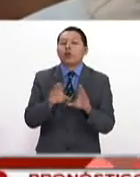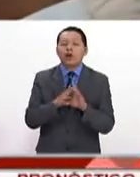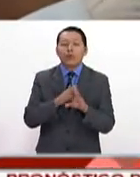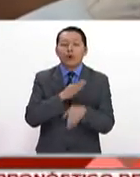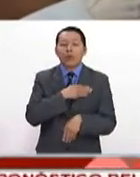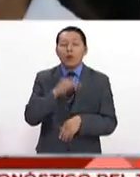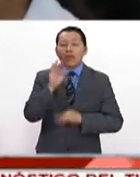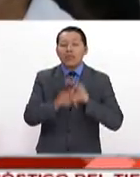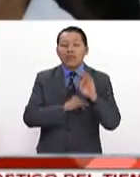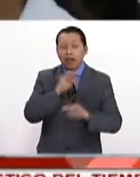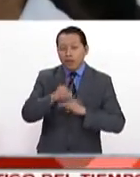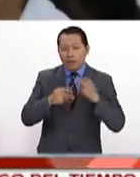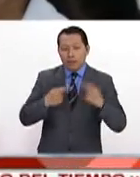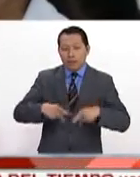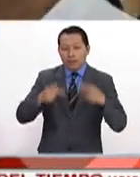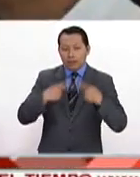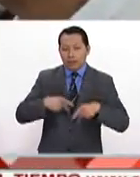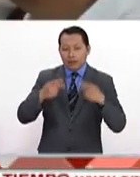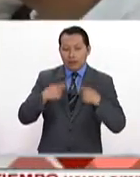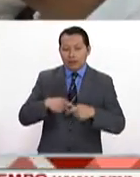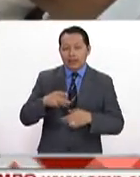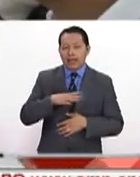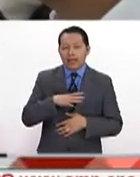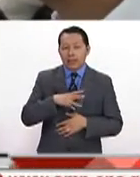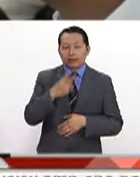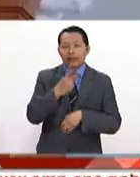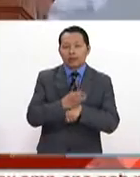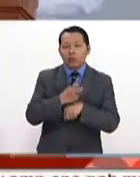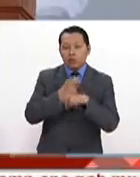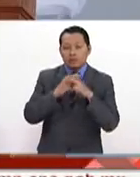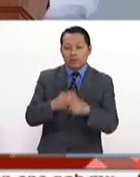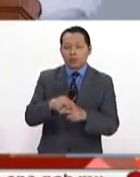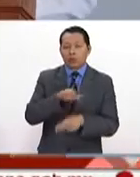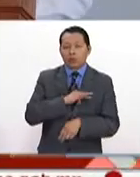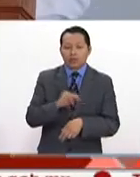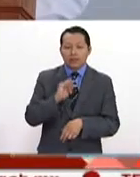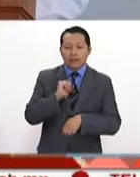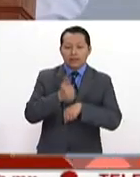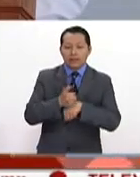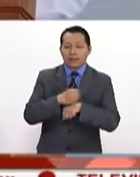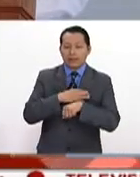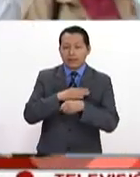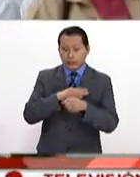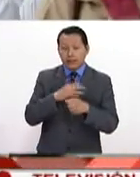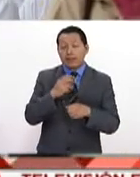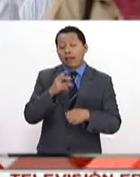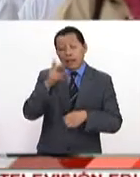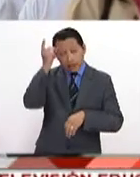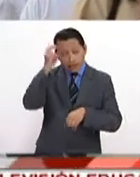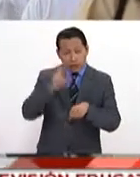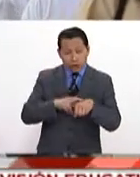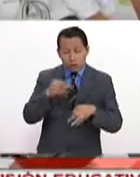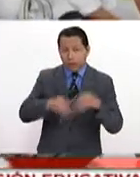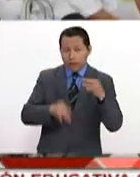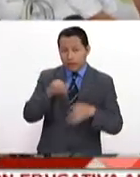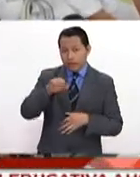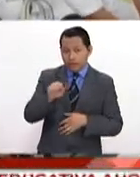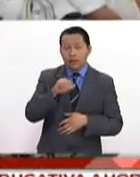trato a los derechohabientes. Al celebrar el segundo aniversario de la puesta en marcha de esta estrategia, el director jurídico del IMSS,